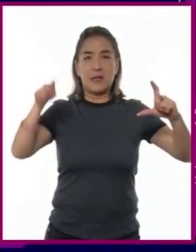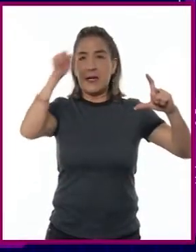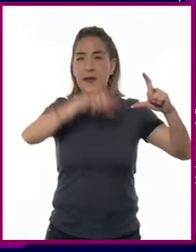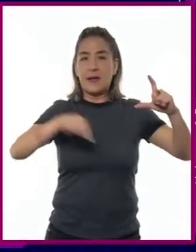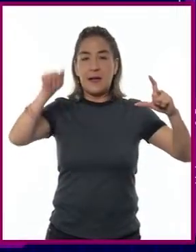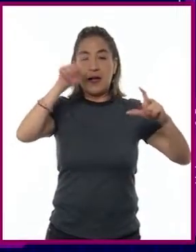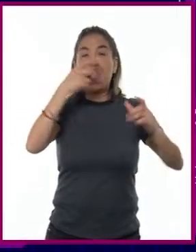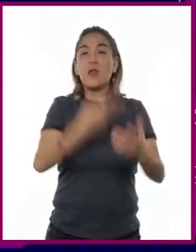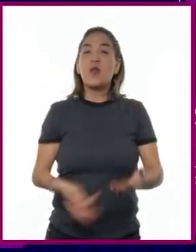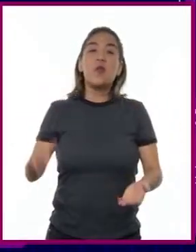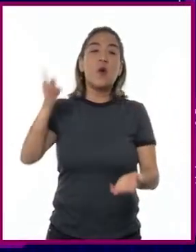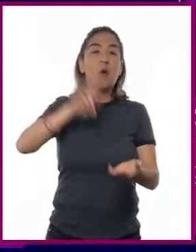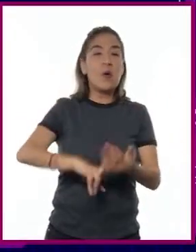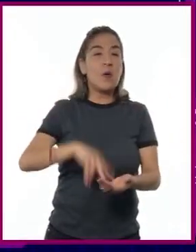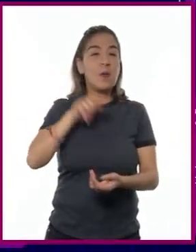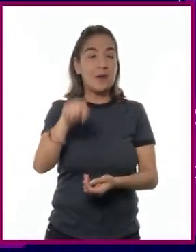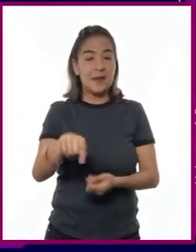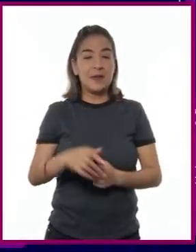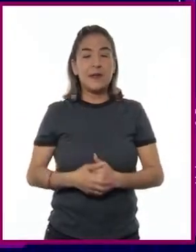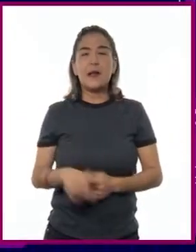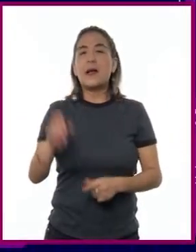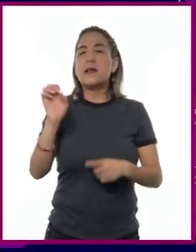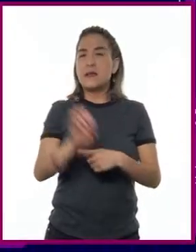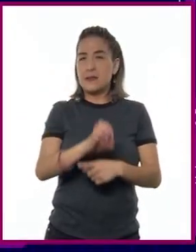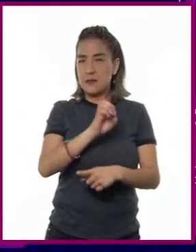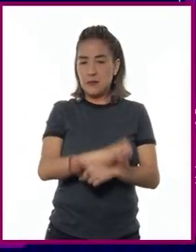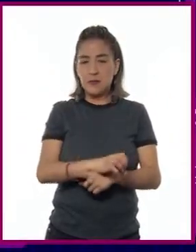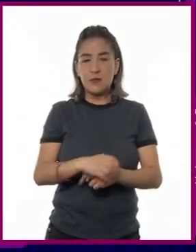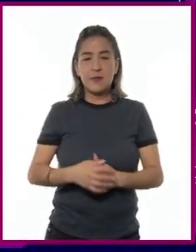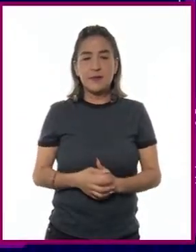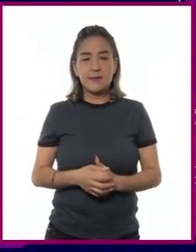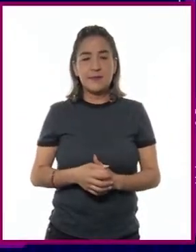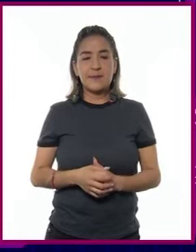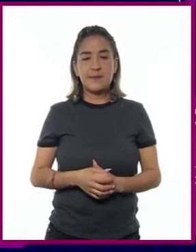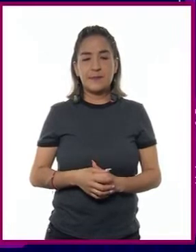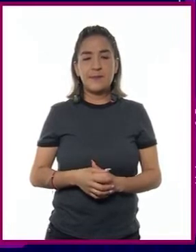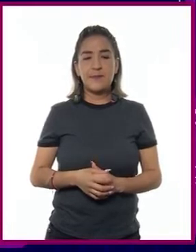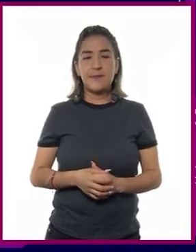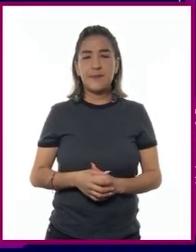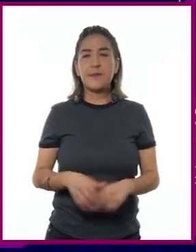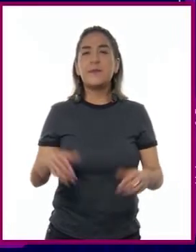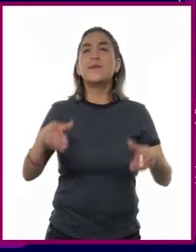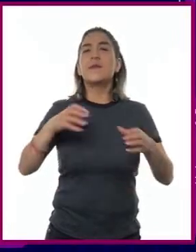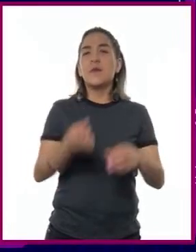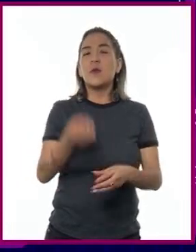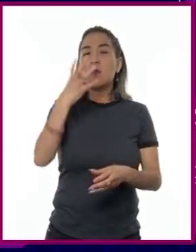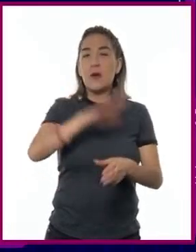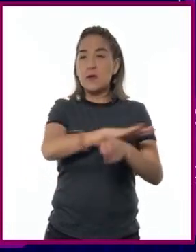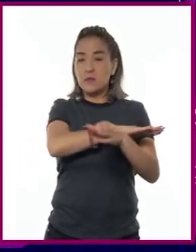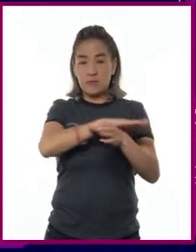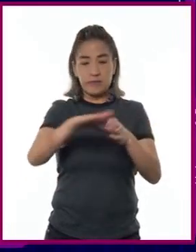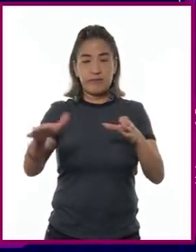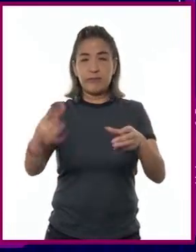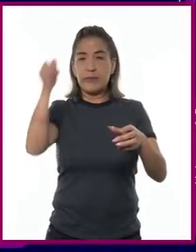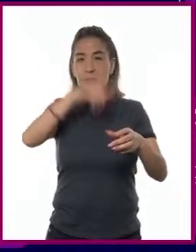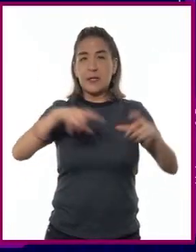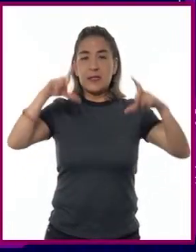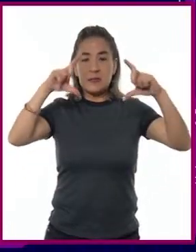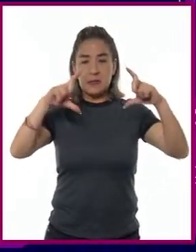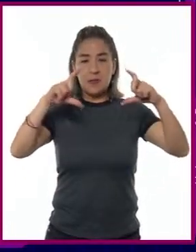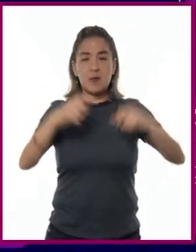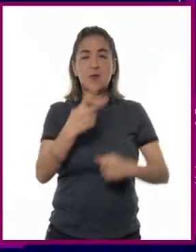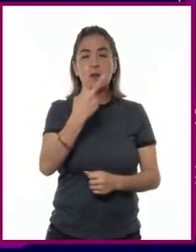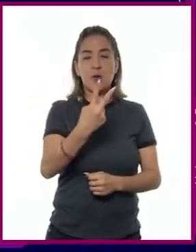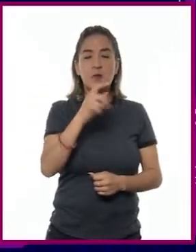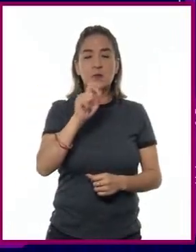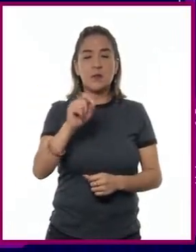el doble que su radio, entonces el radio del círculo de la base es de